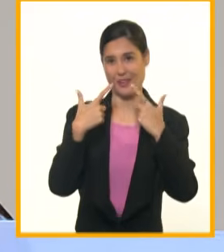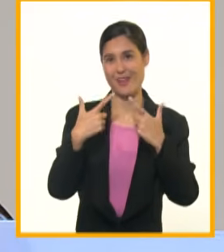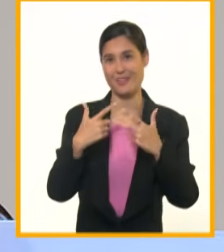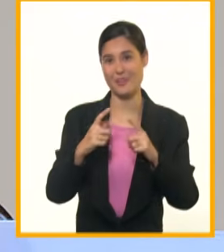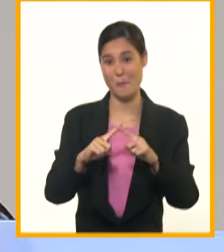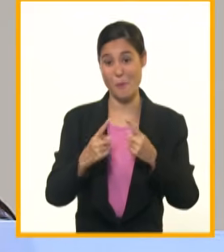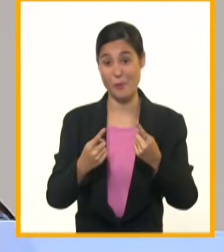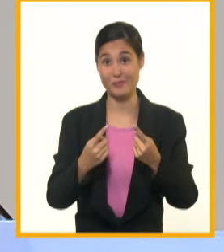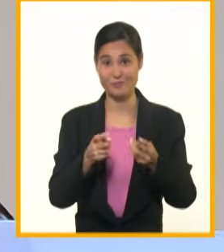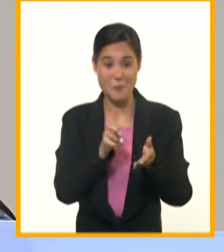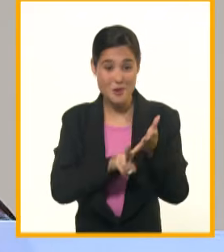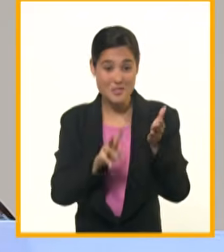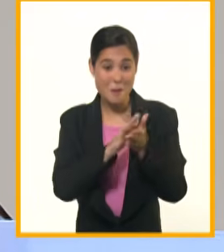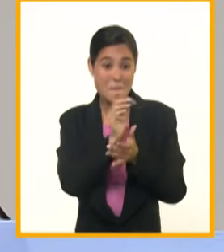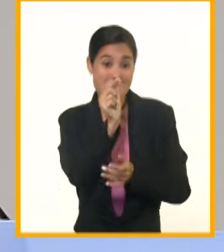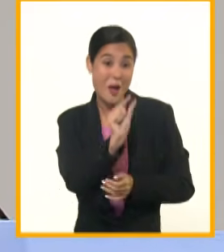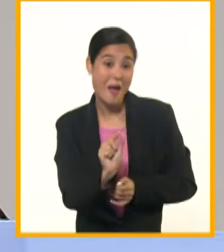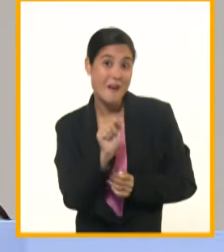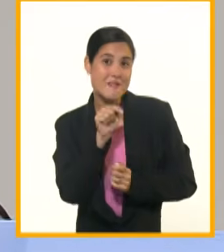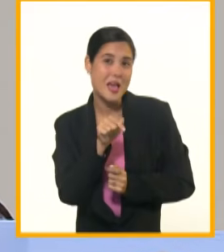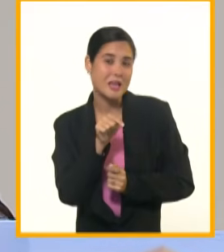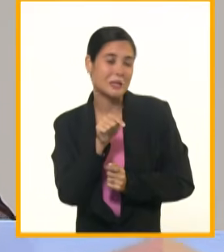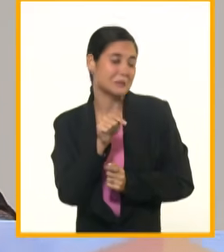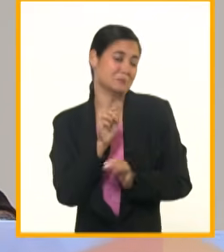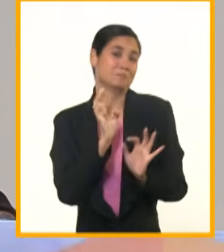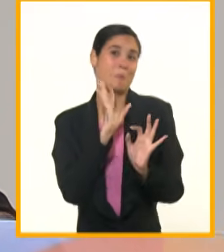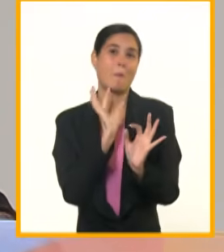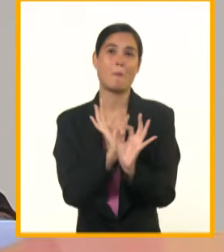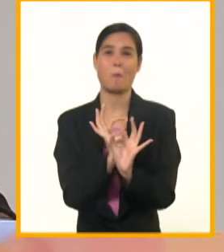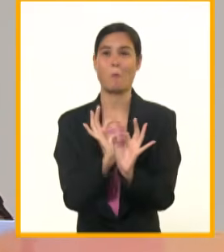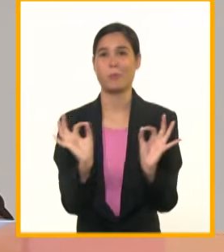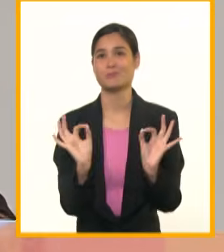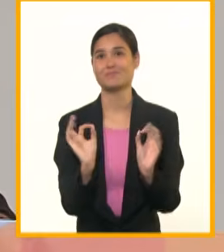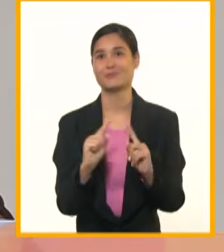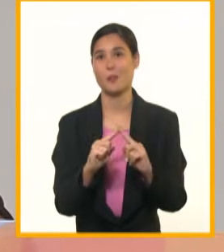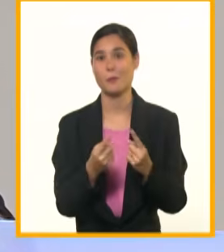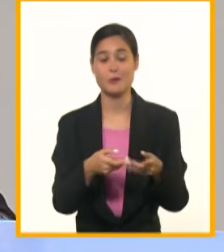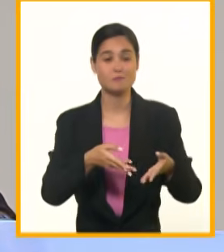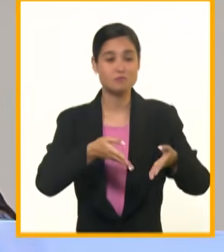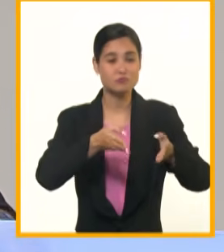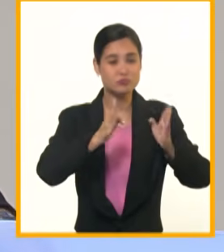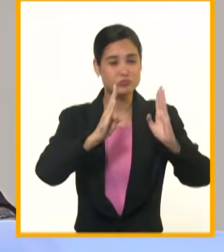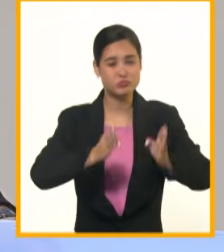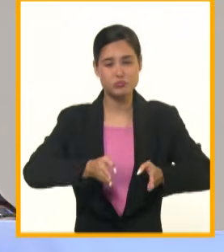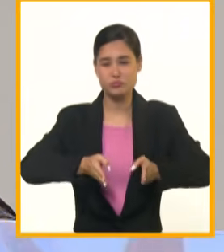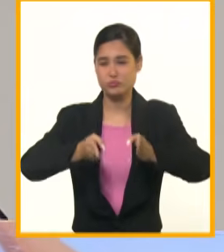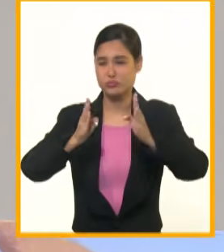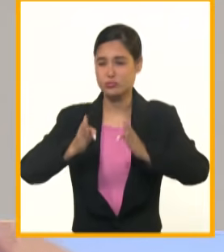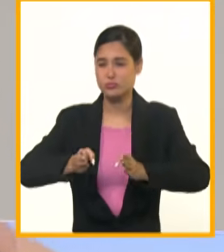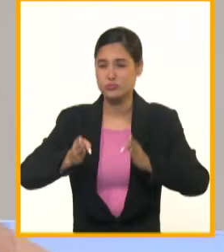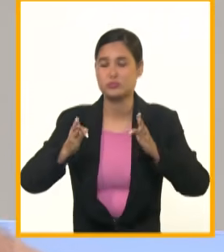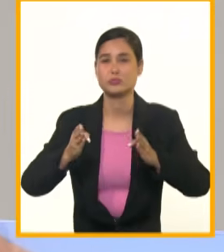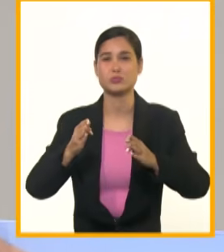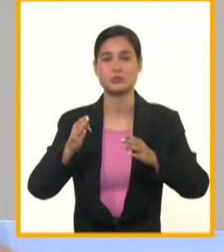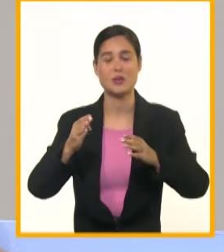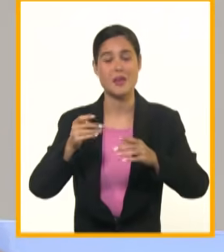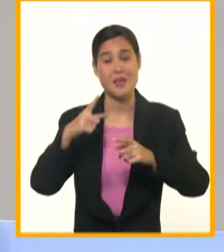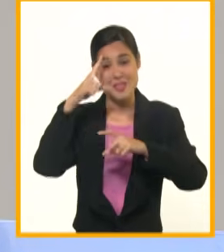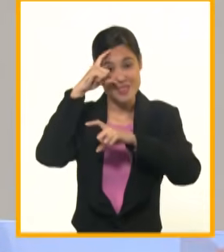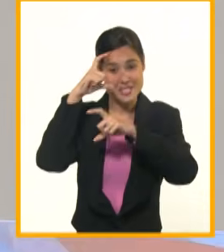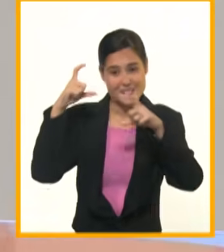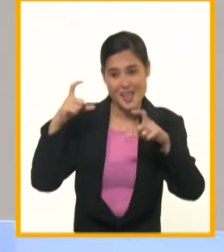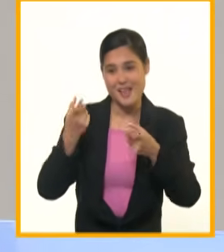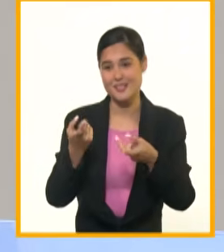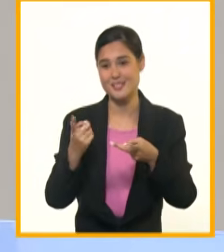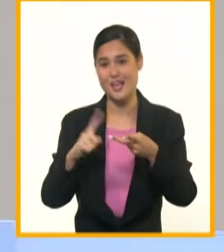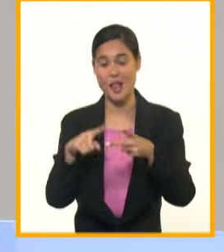centros científicos que tenemos en función de muchas esferas de la sociedad, de la vida, pero de la agricultura fundamentalmente. Y muchos de los